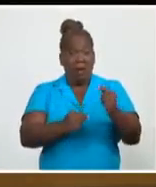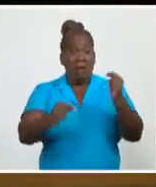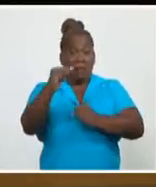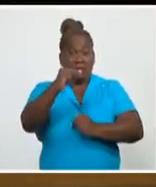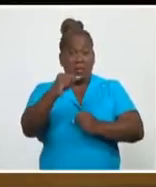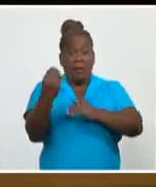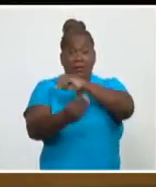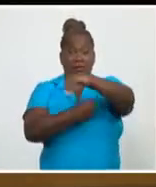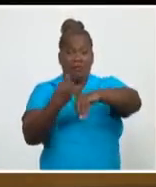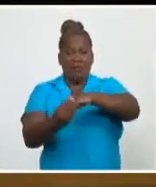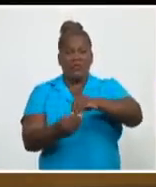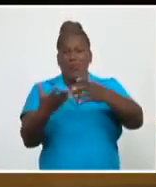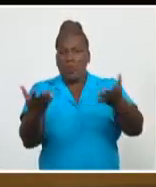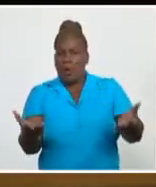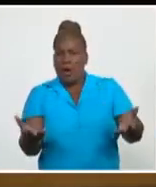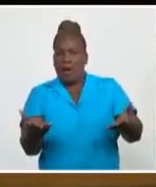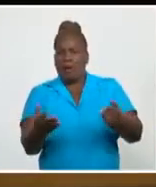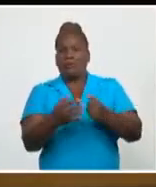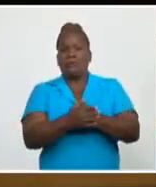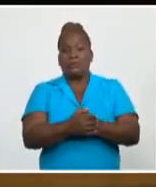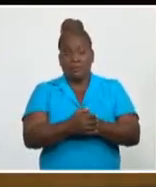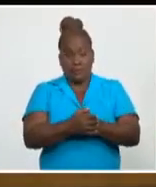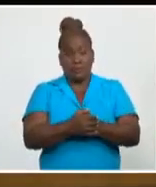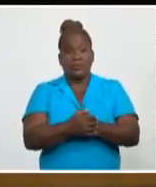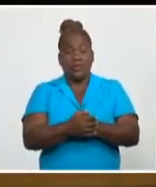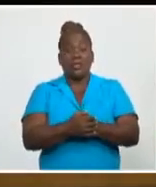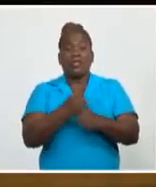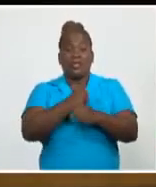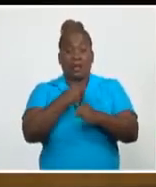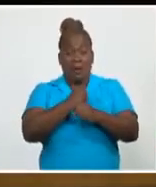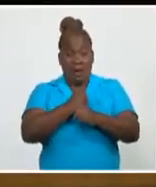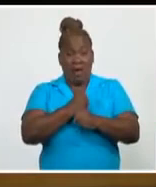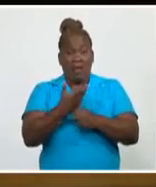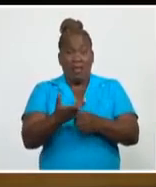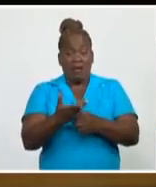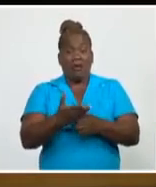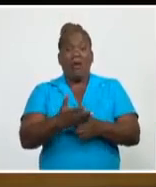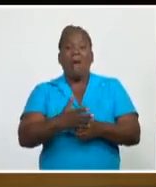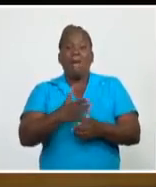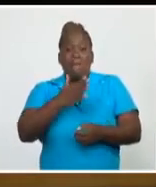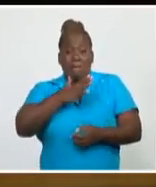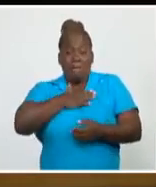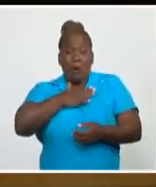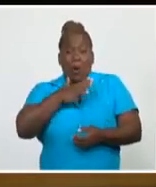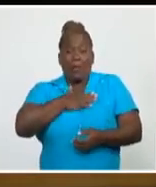encuentran consolidar el papel de la propiedad socialista de todo el pueblo